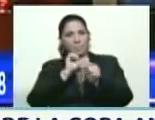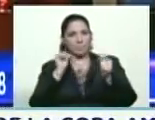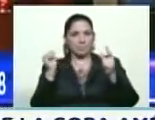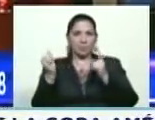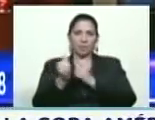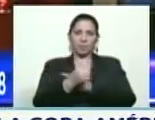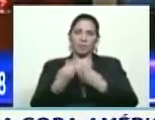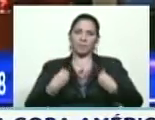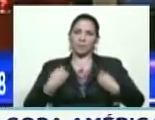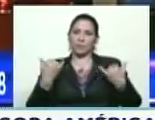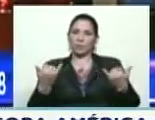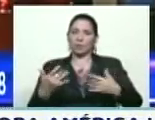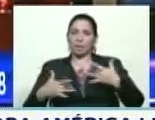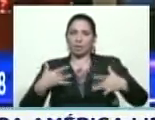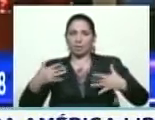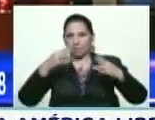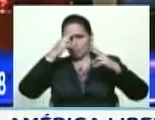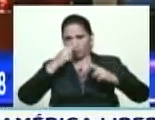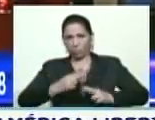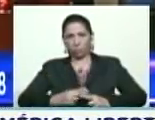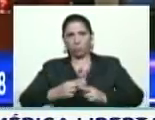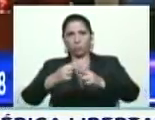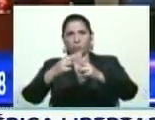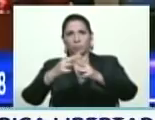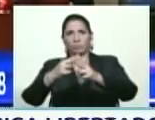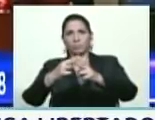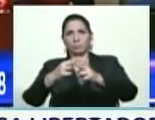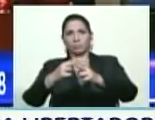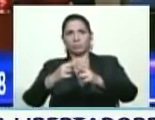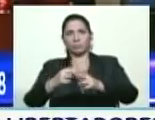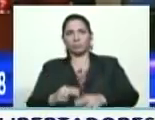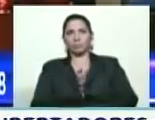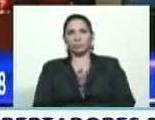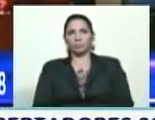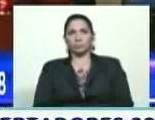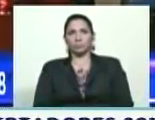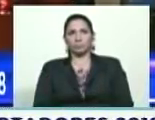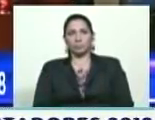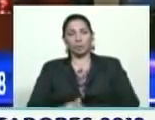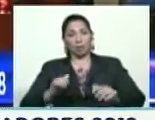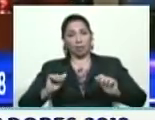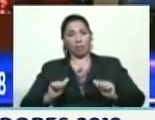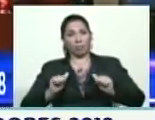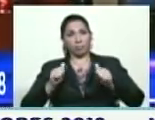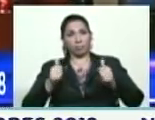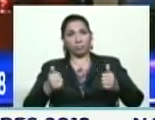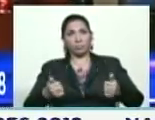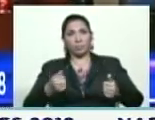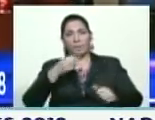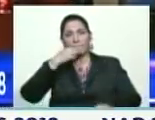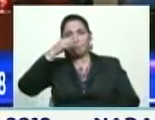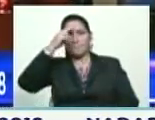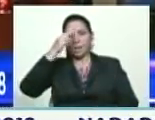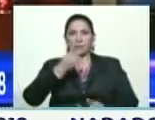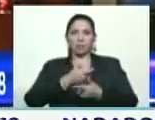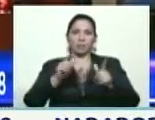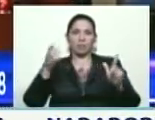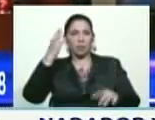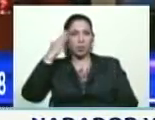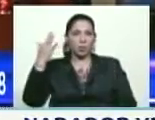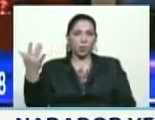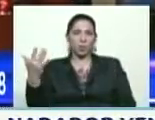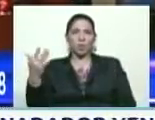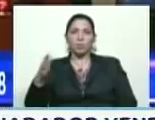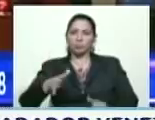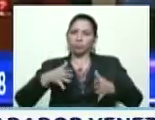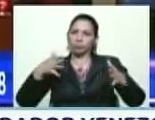esta actividad donde se rinden honores entre países hermanos. Estamos comenzando a mirar lo que el padre libertador imaginaba: una inmensa región